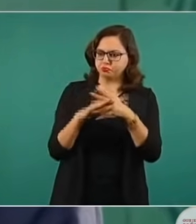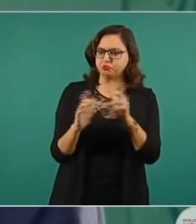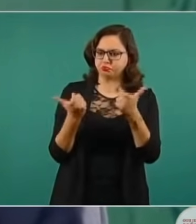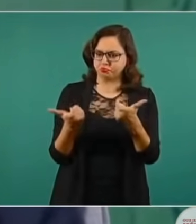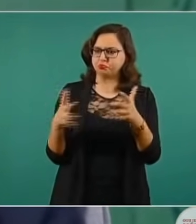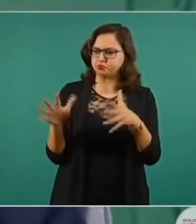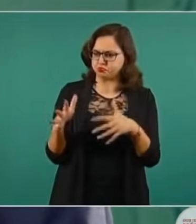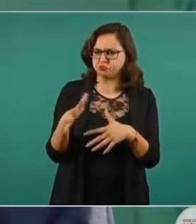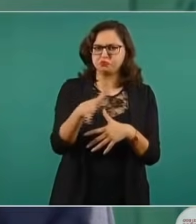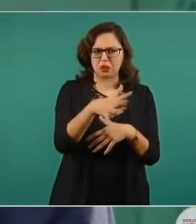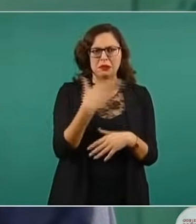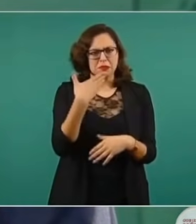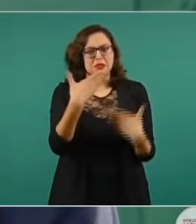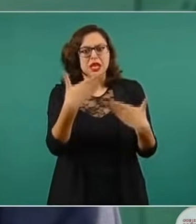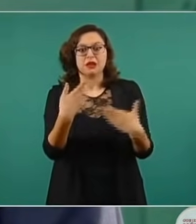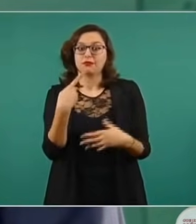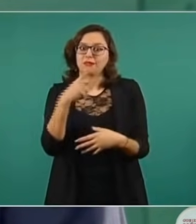fraterna, humana,